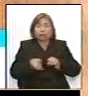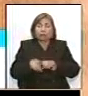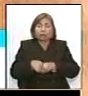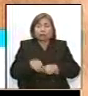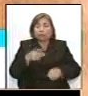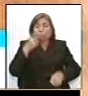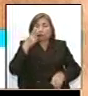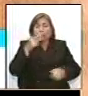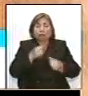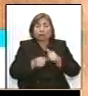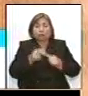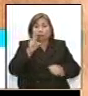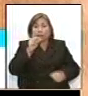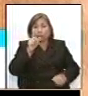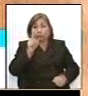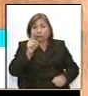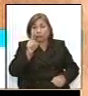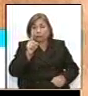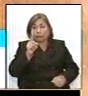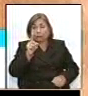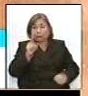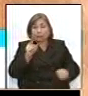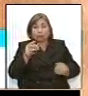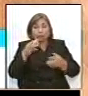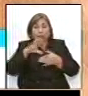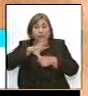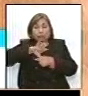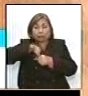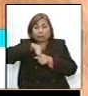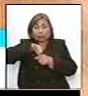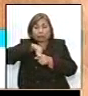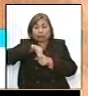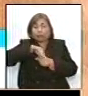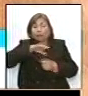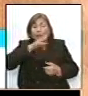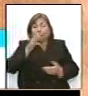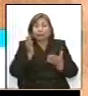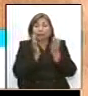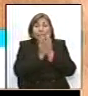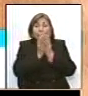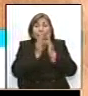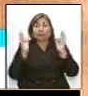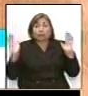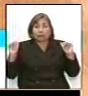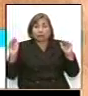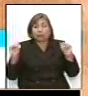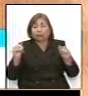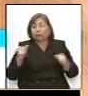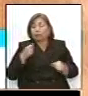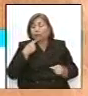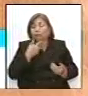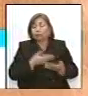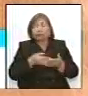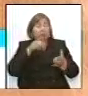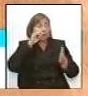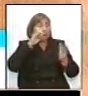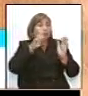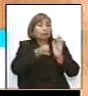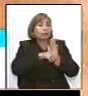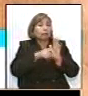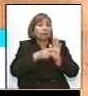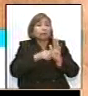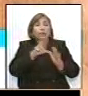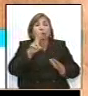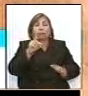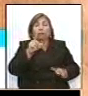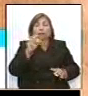dos fechas. El 21, había participado en una feria en el Colegio Los Ángeles. La foto corresponde al 22